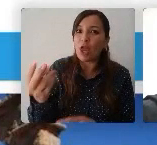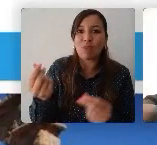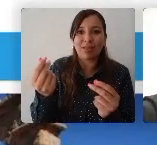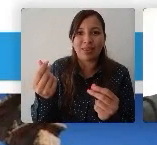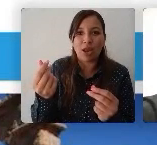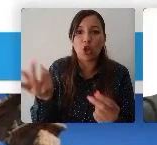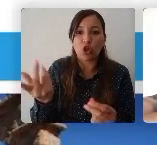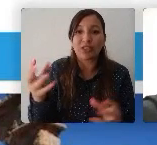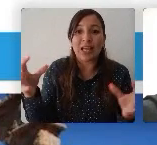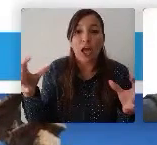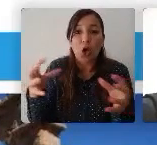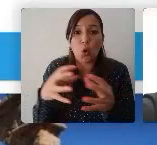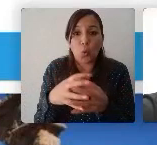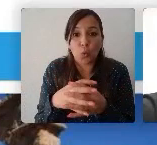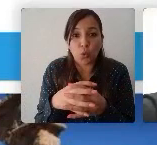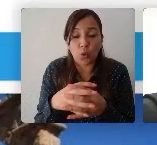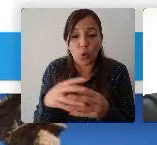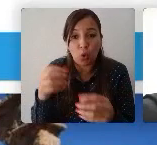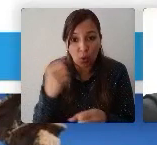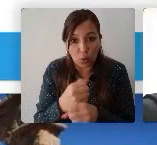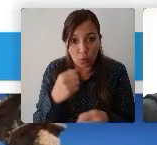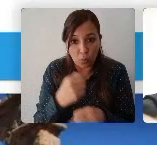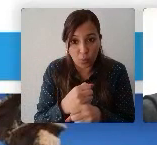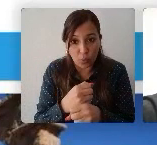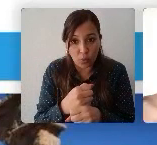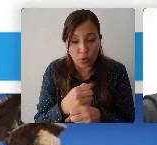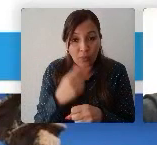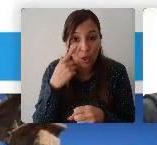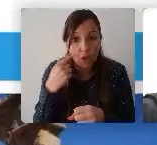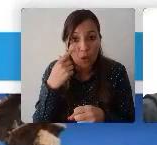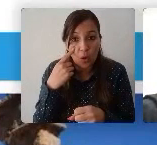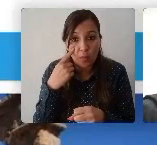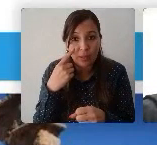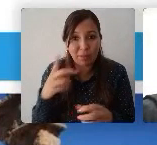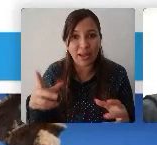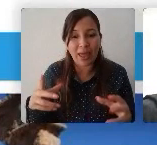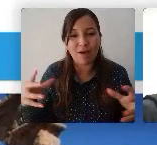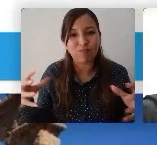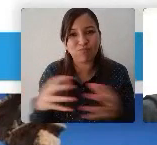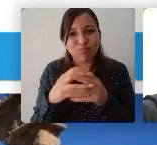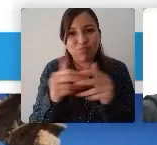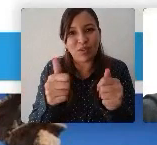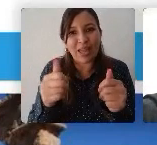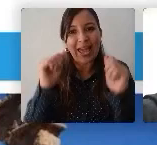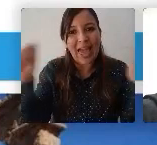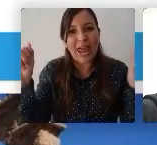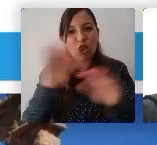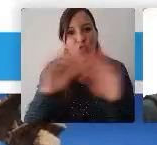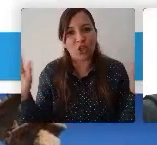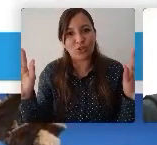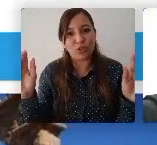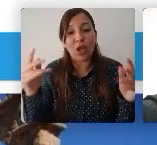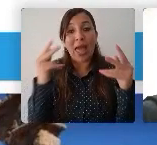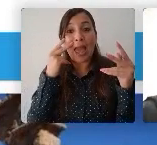y mostrarlos al viajero, ¿no? Entonces estamos hablando nuevamente, no solamente de un viaje de conocer la cultura